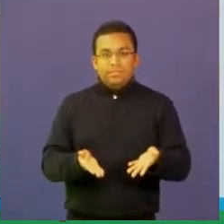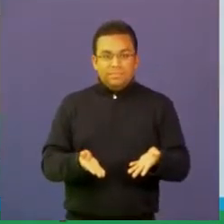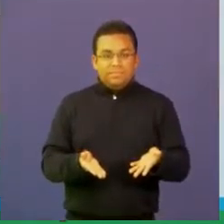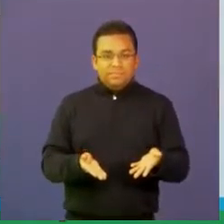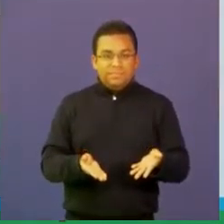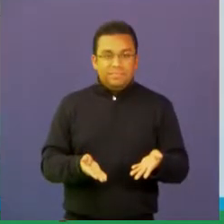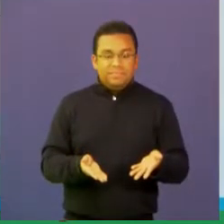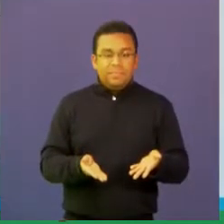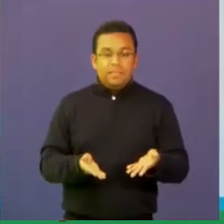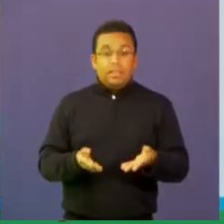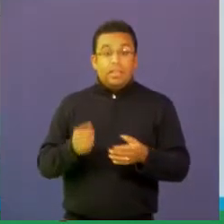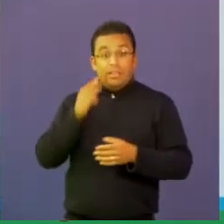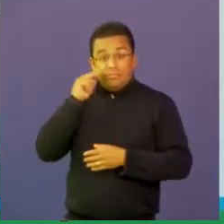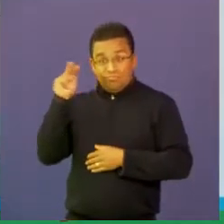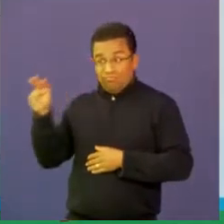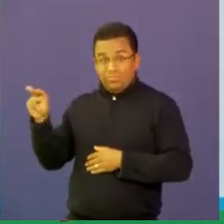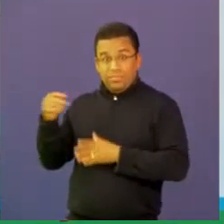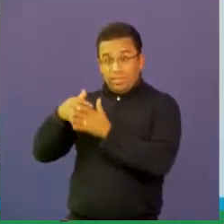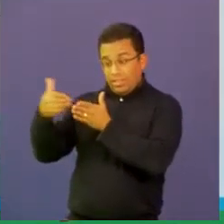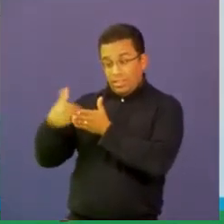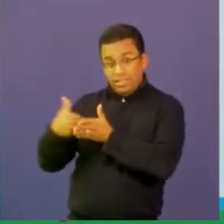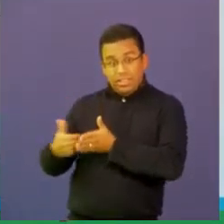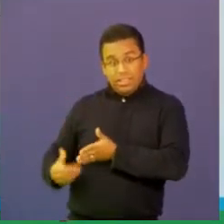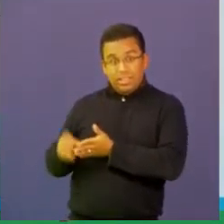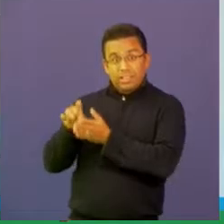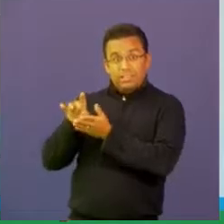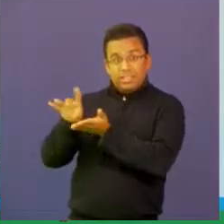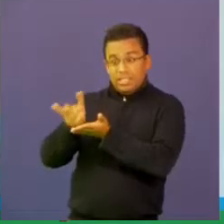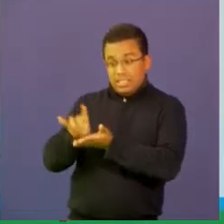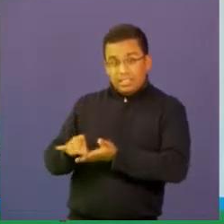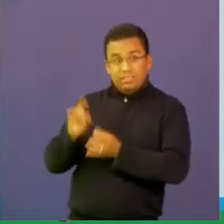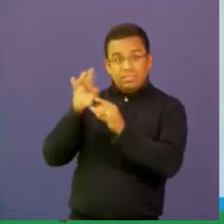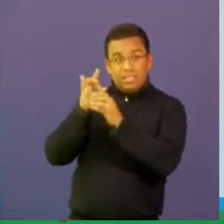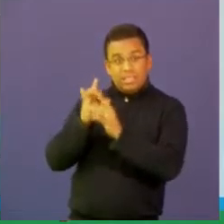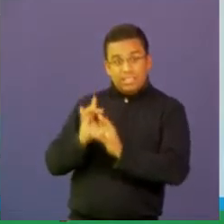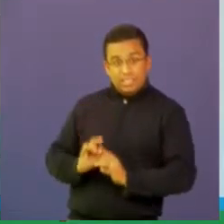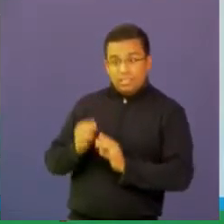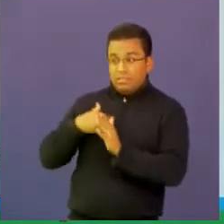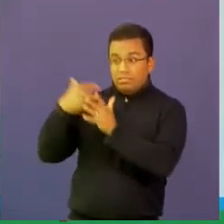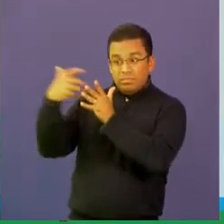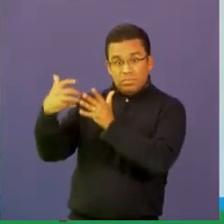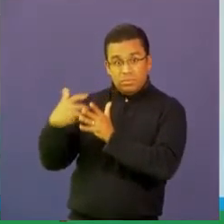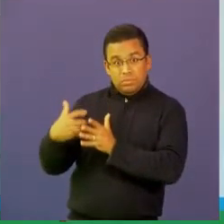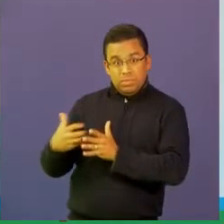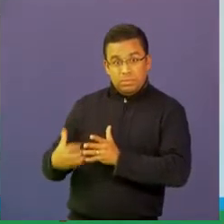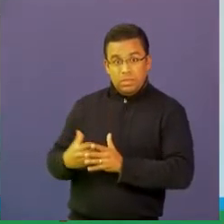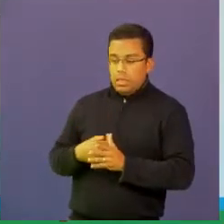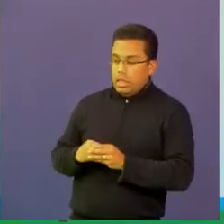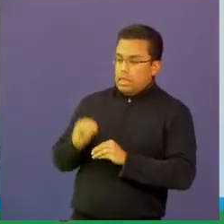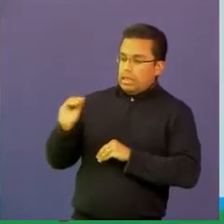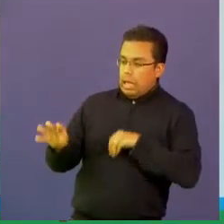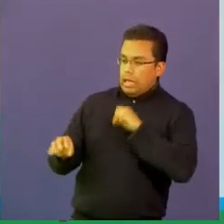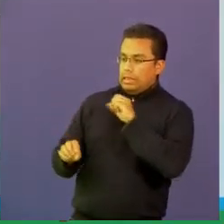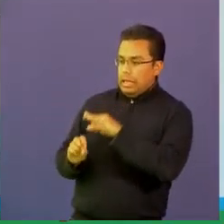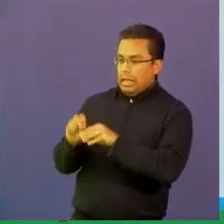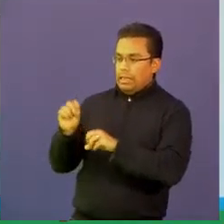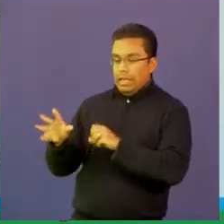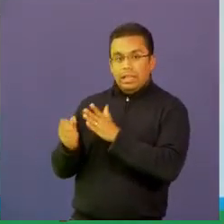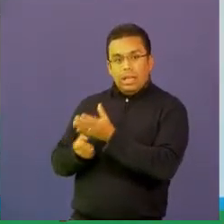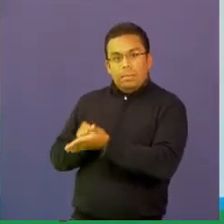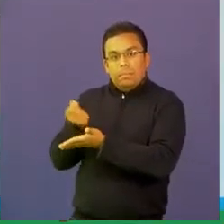son chats que como pueden reconocer son espacios que tienen que ver con cómo ella fue apoyando este